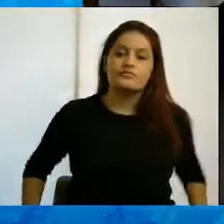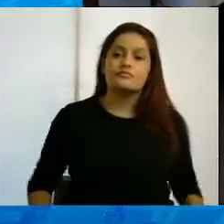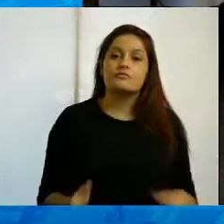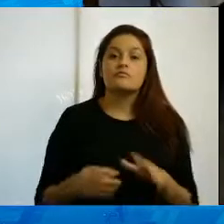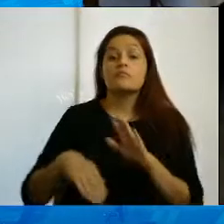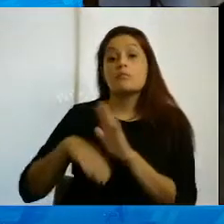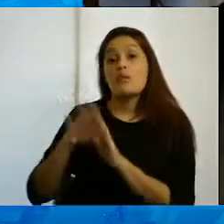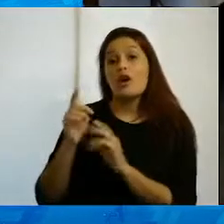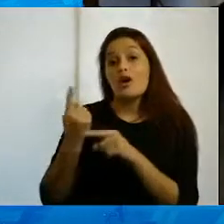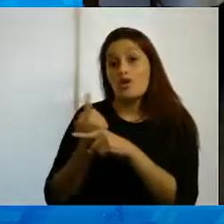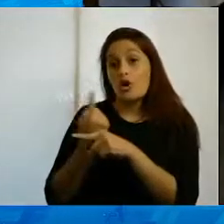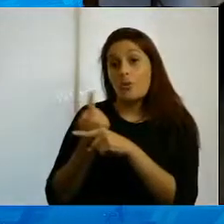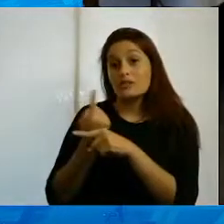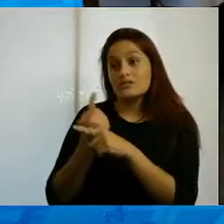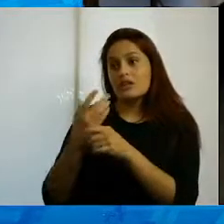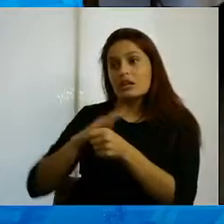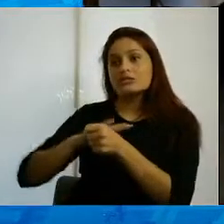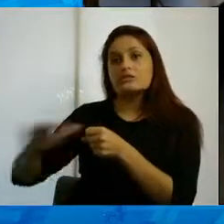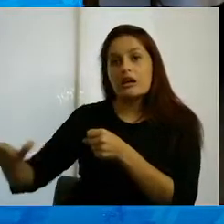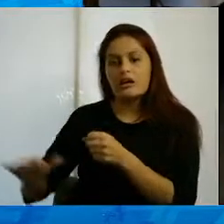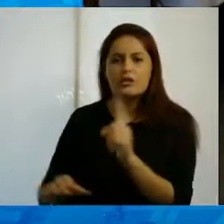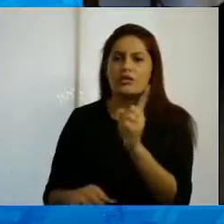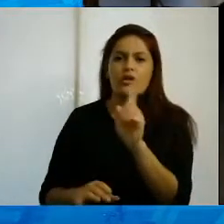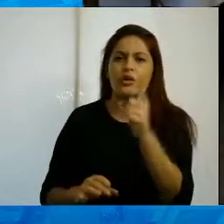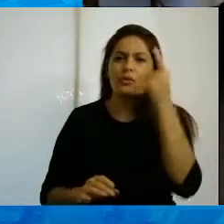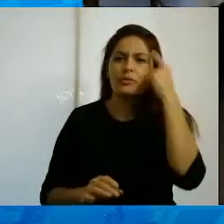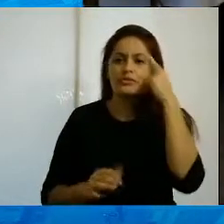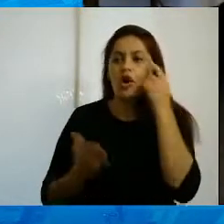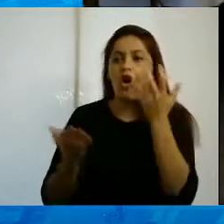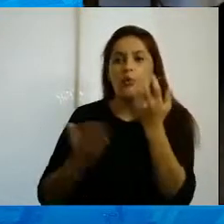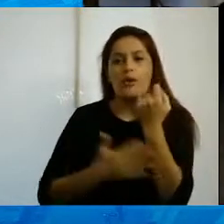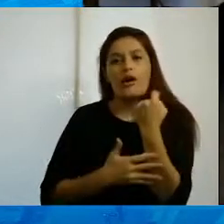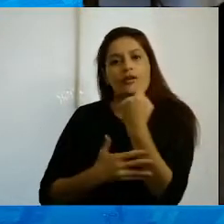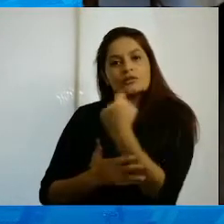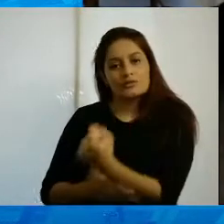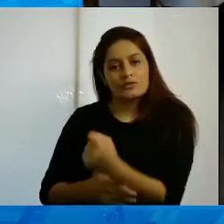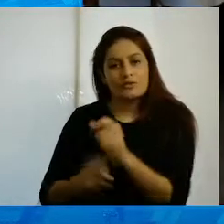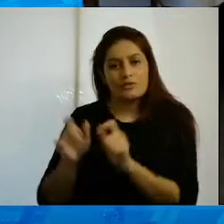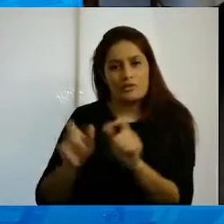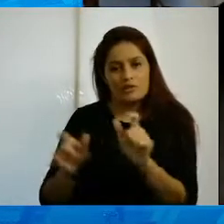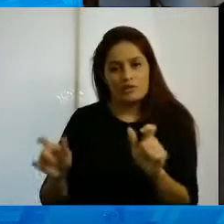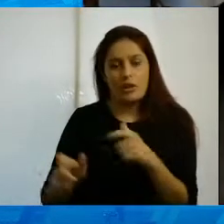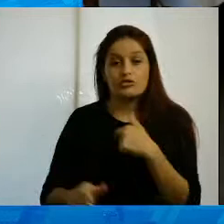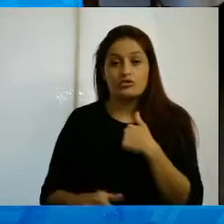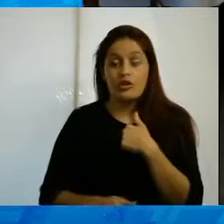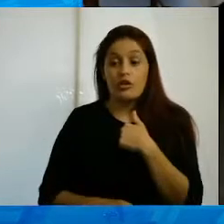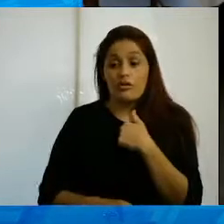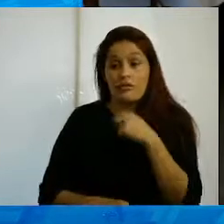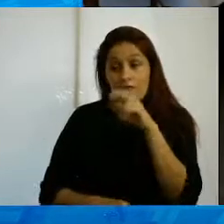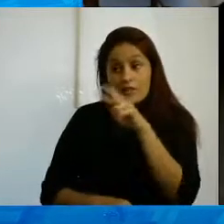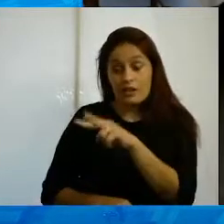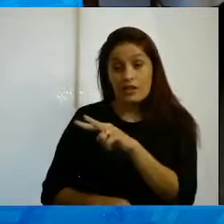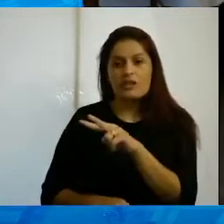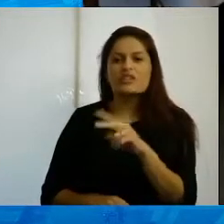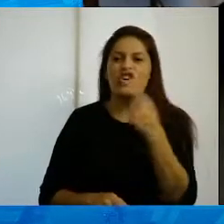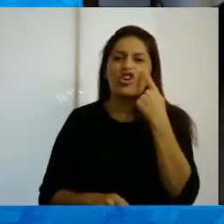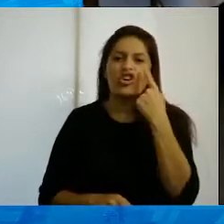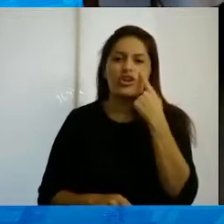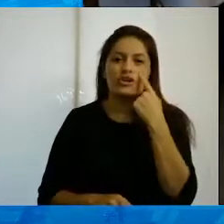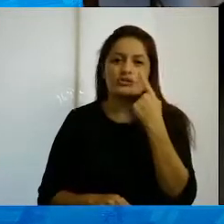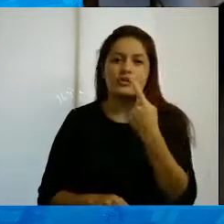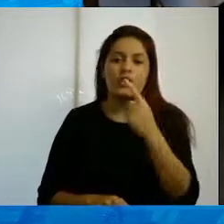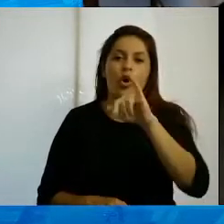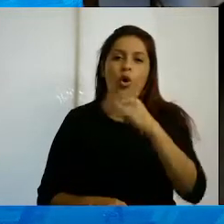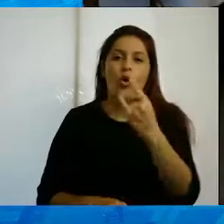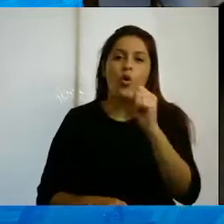conversar con la empresa para que lo echen, quizás ver cómo ayudamos a ese trabajador, que la verdad que yo, Juan, lo vi por las redes sociales, yo lo conocí aquí